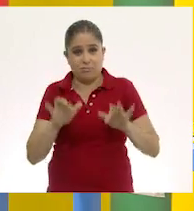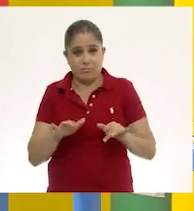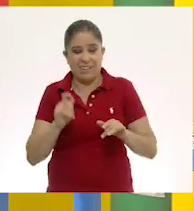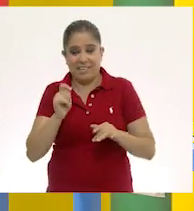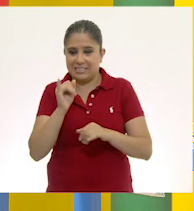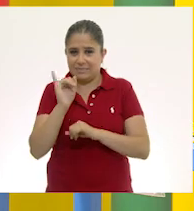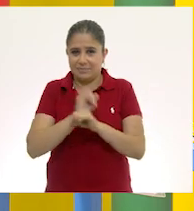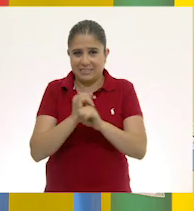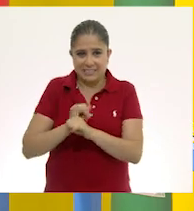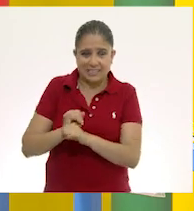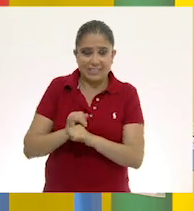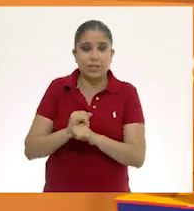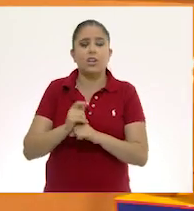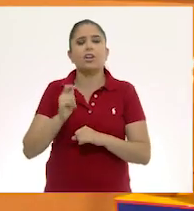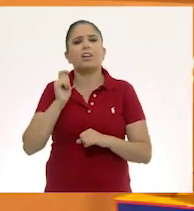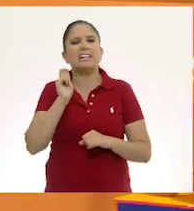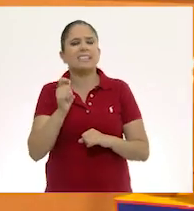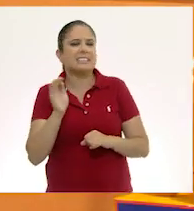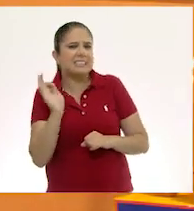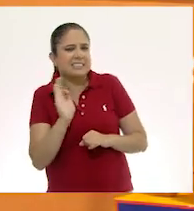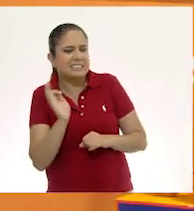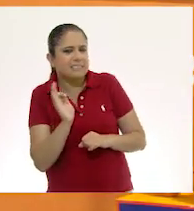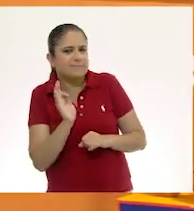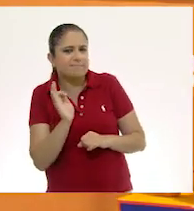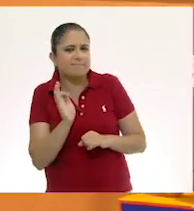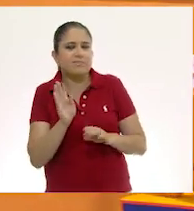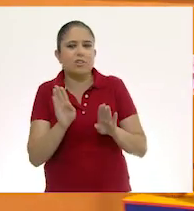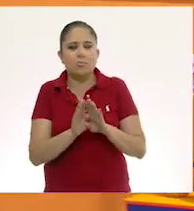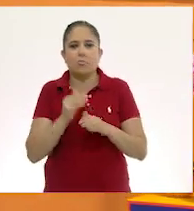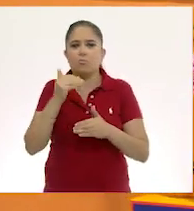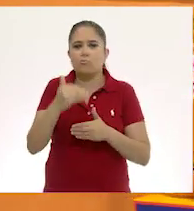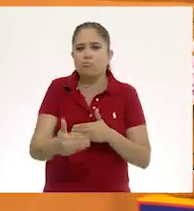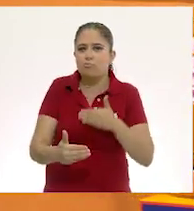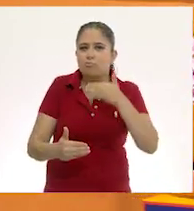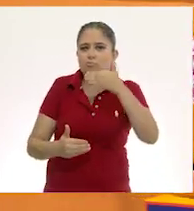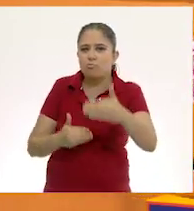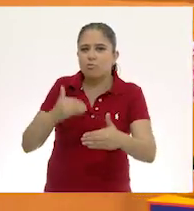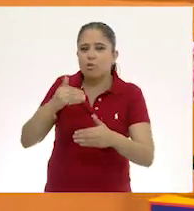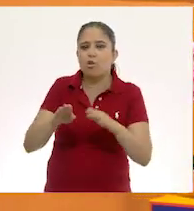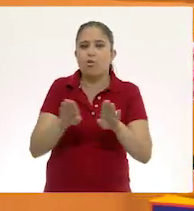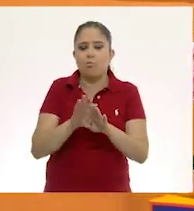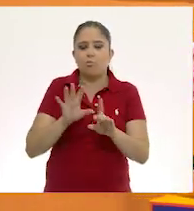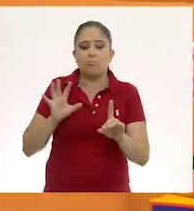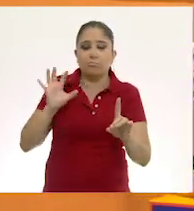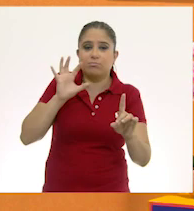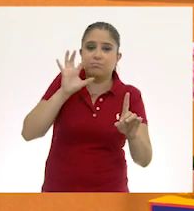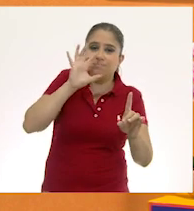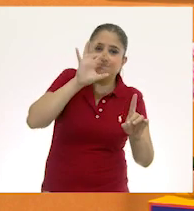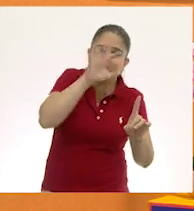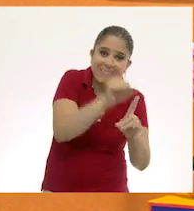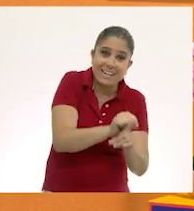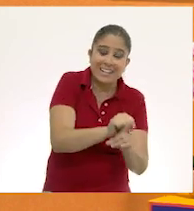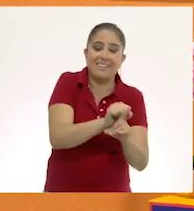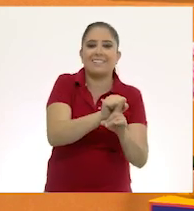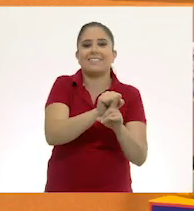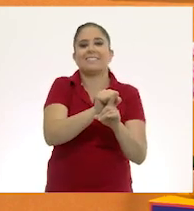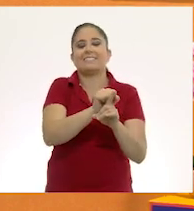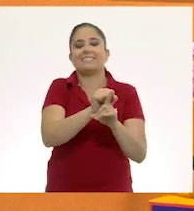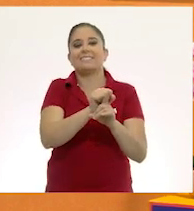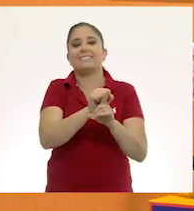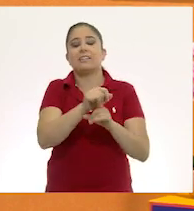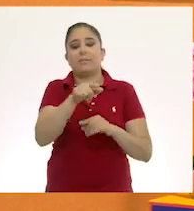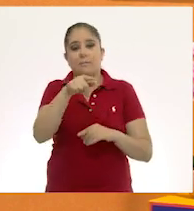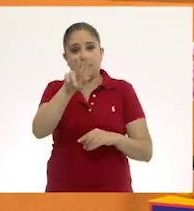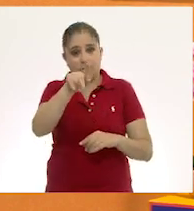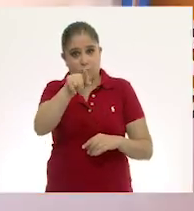nuestra investigación, que sería tal vez el proceso de cómo lo fuimos logrando para llegar hasta la respuesta final. Pero lo tienes que